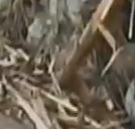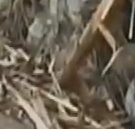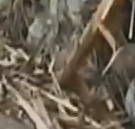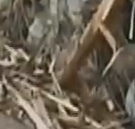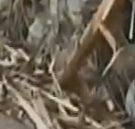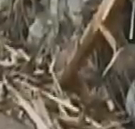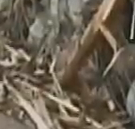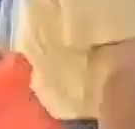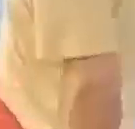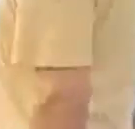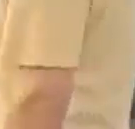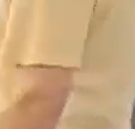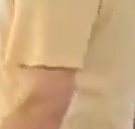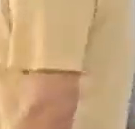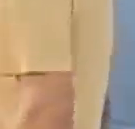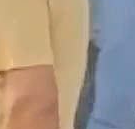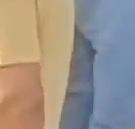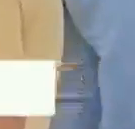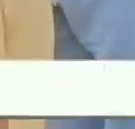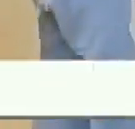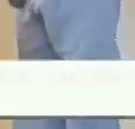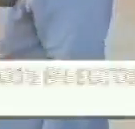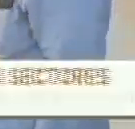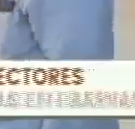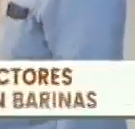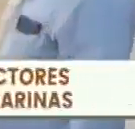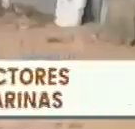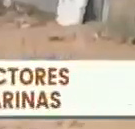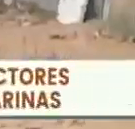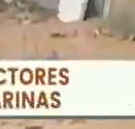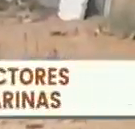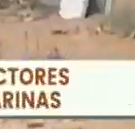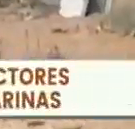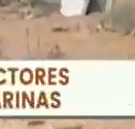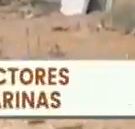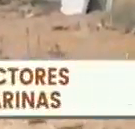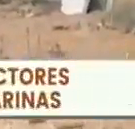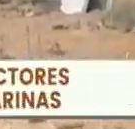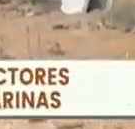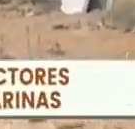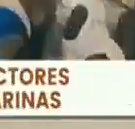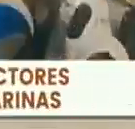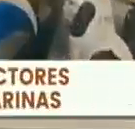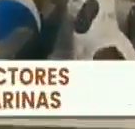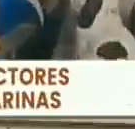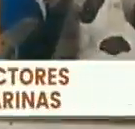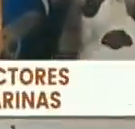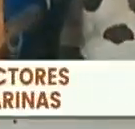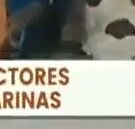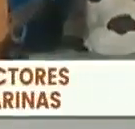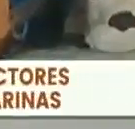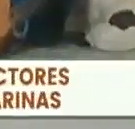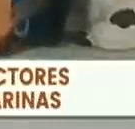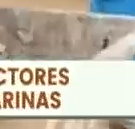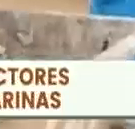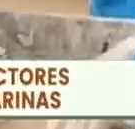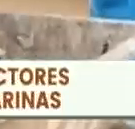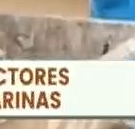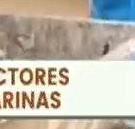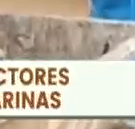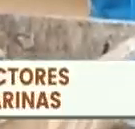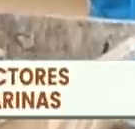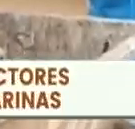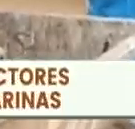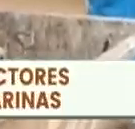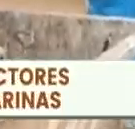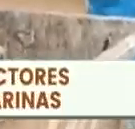el alcalde del municipio sucre Salvador Guerrero informó que se registraron daños materiales de cinco viviendas y una escuela sin